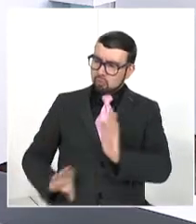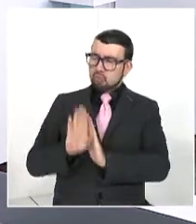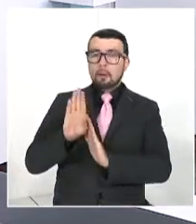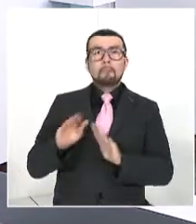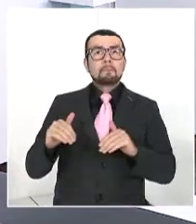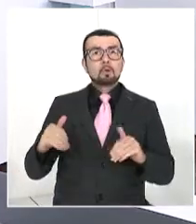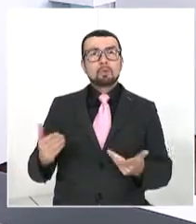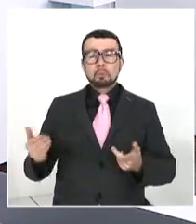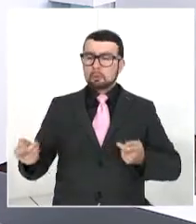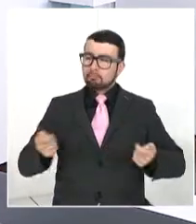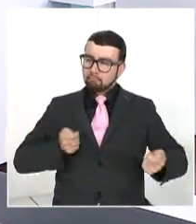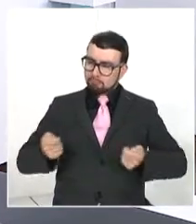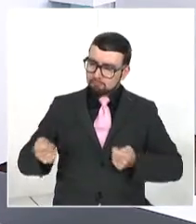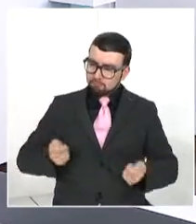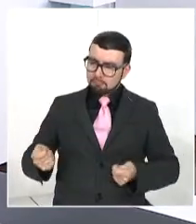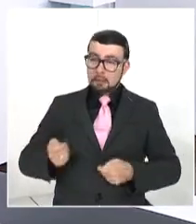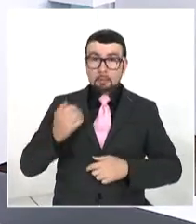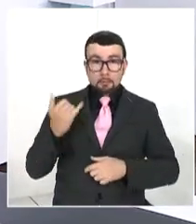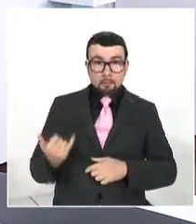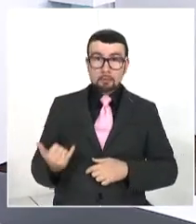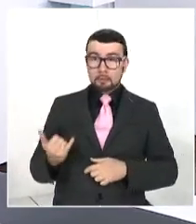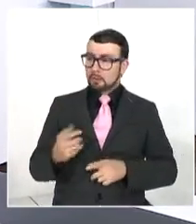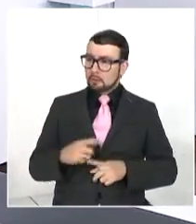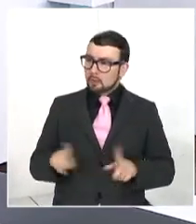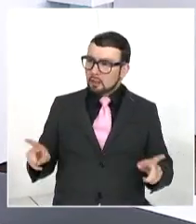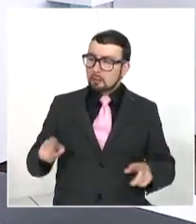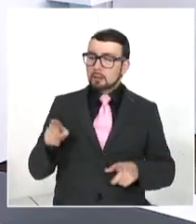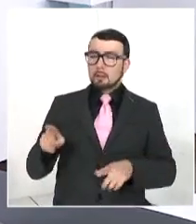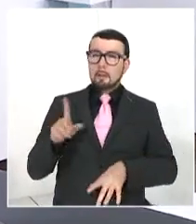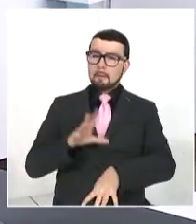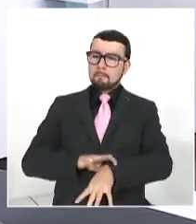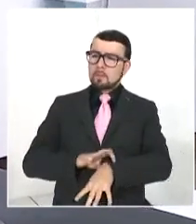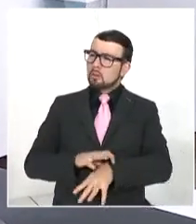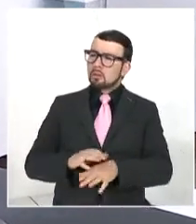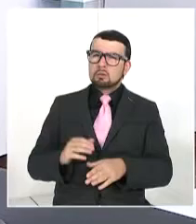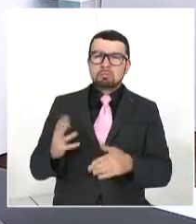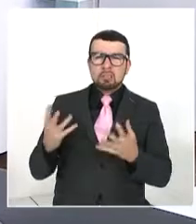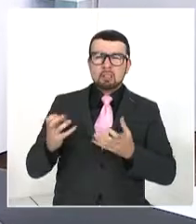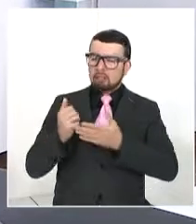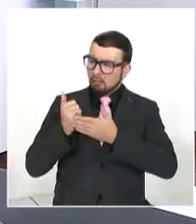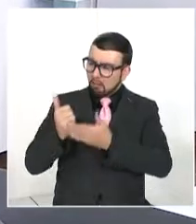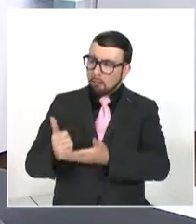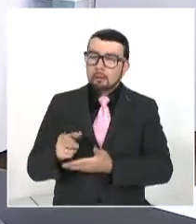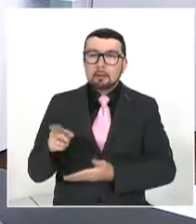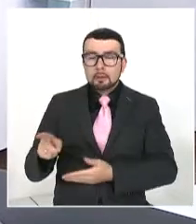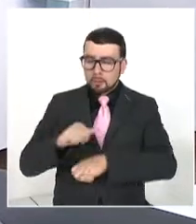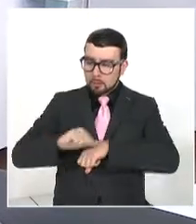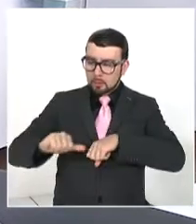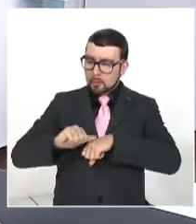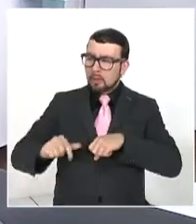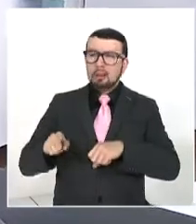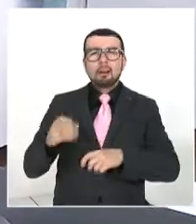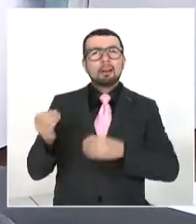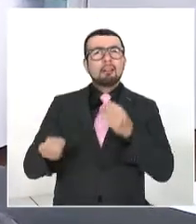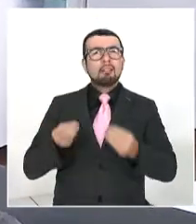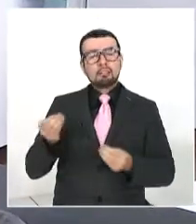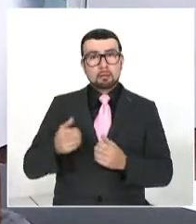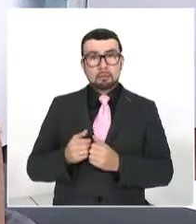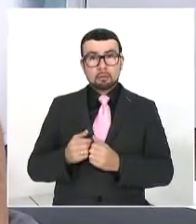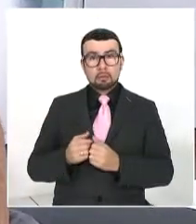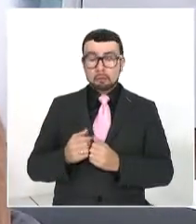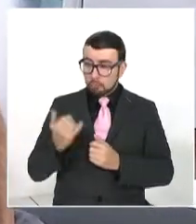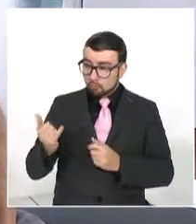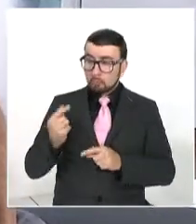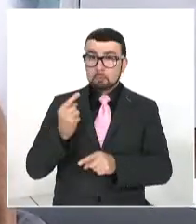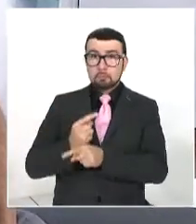dolor desde un contexto diferente a los medicamentos? ¿Qué es lo que nosotros queremos hacer en nuestras clínicas? Desmedicalizar al paciente, darle una